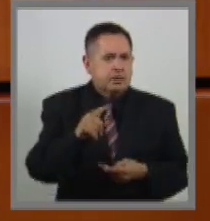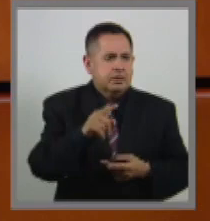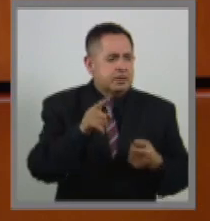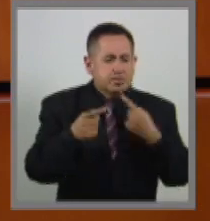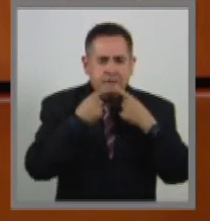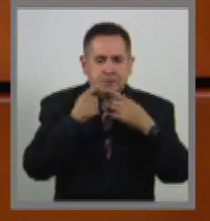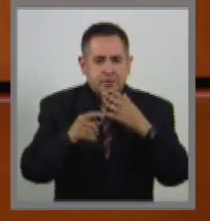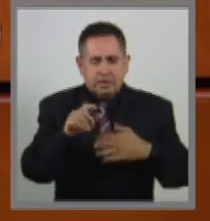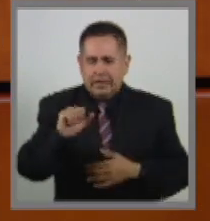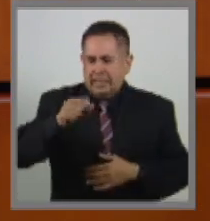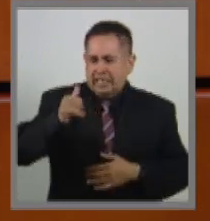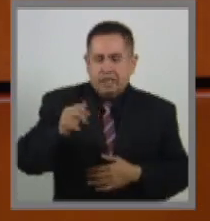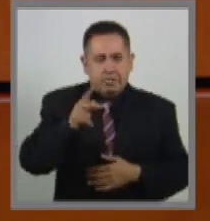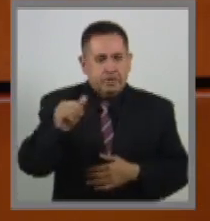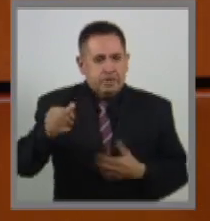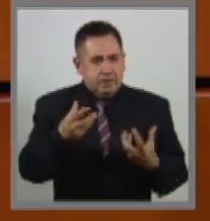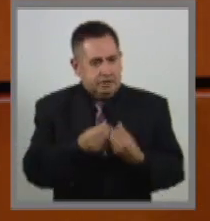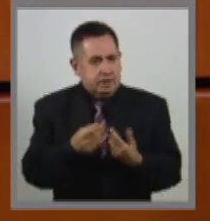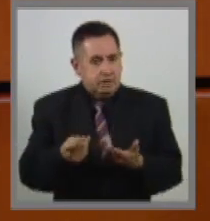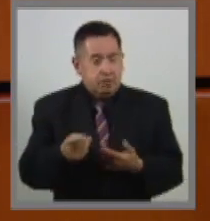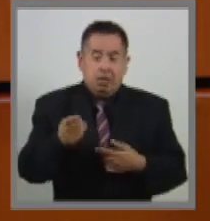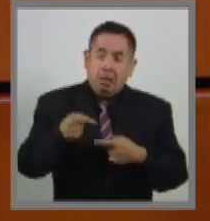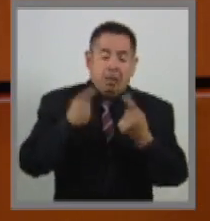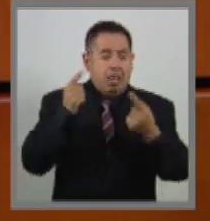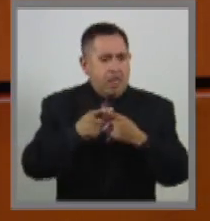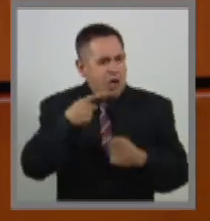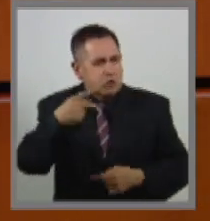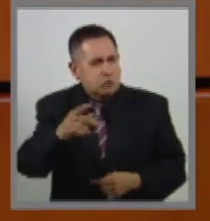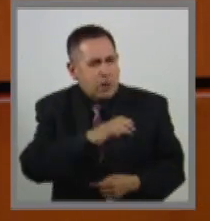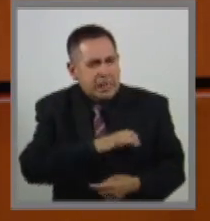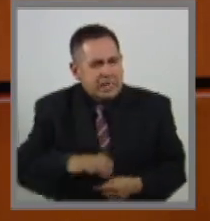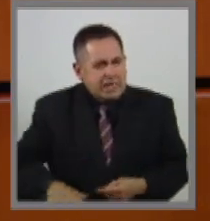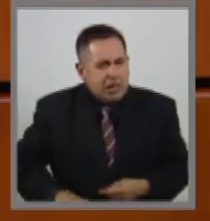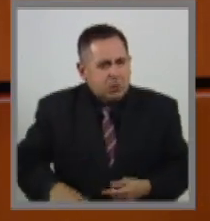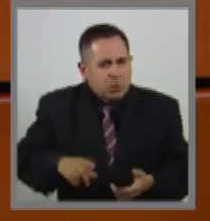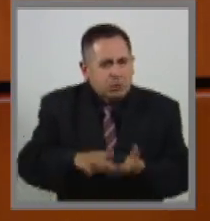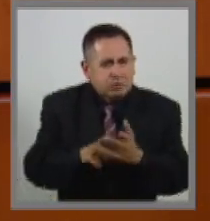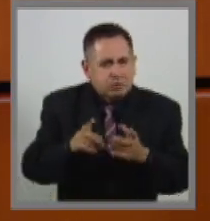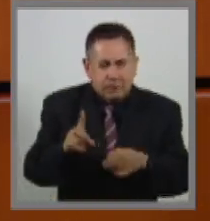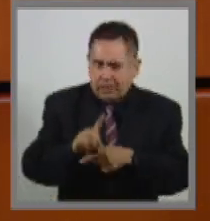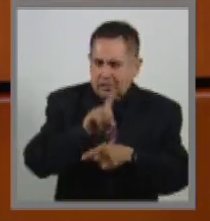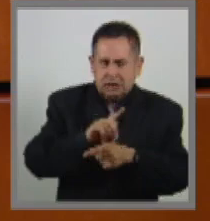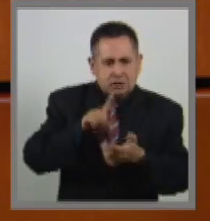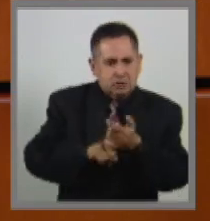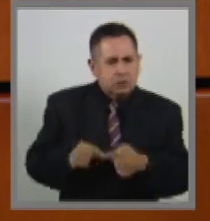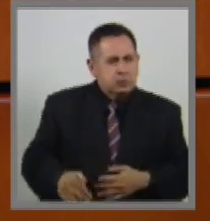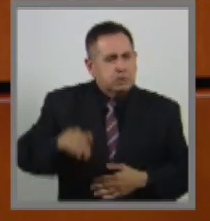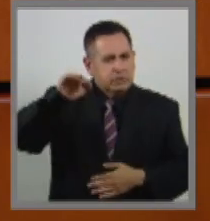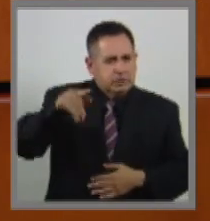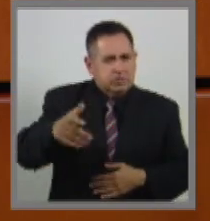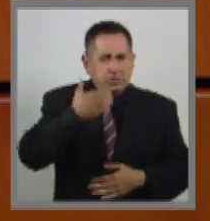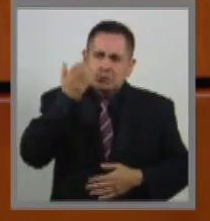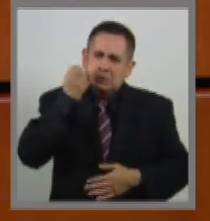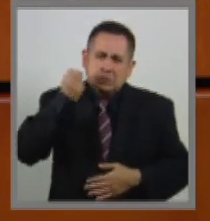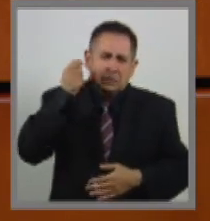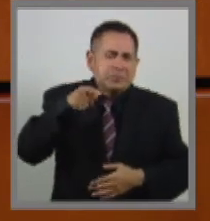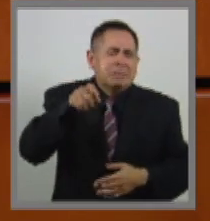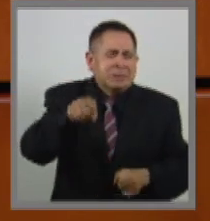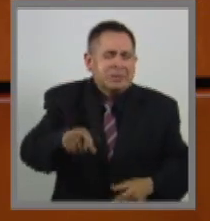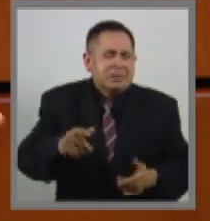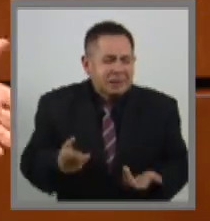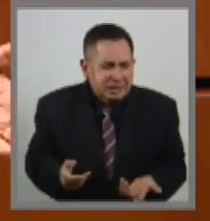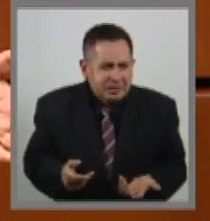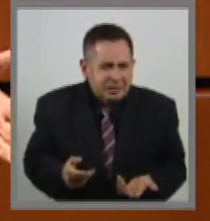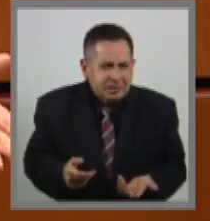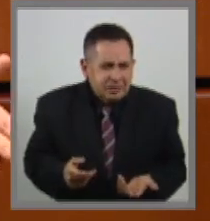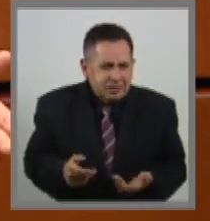la Peña, objetando lo que su candidato a la presidencia sostiene desde su formación, principios y plataforma.